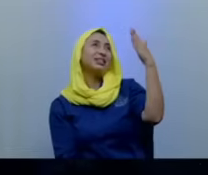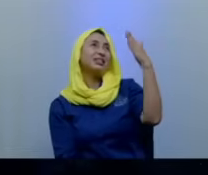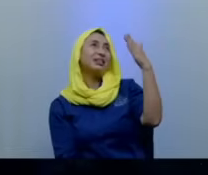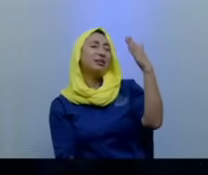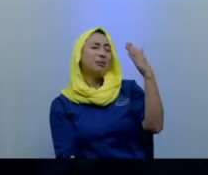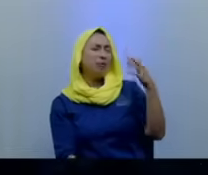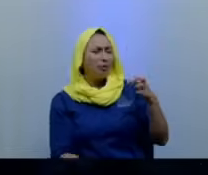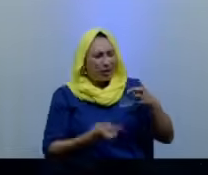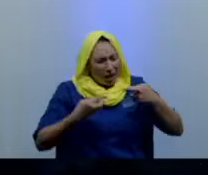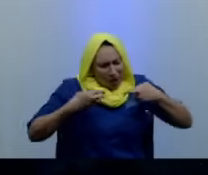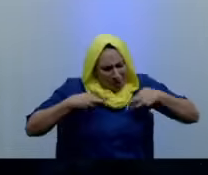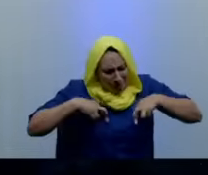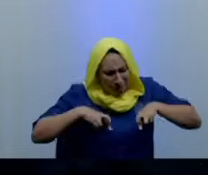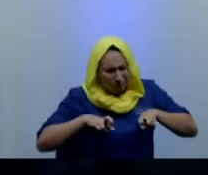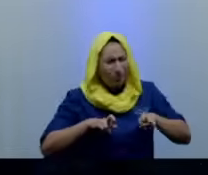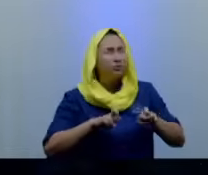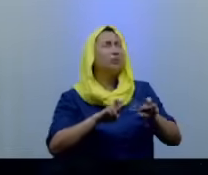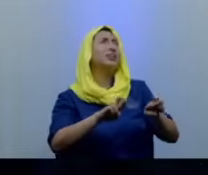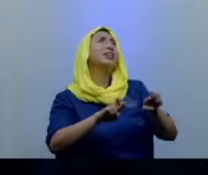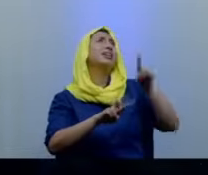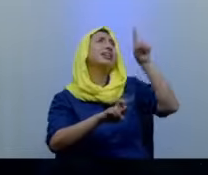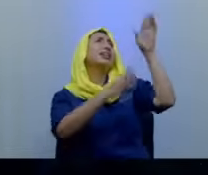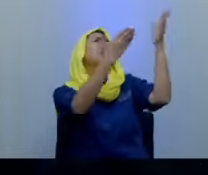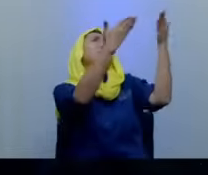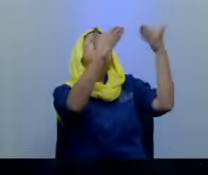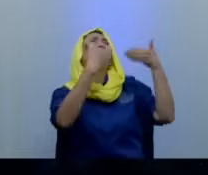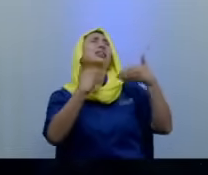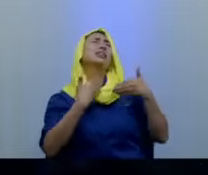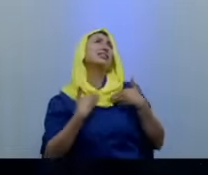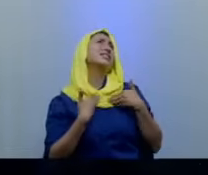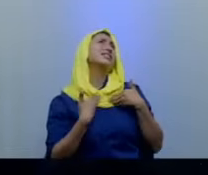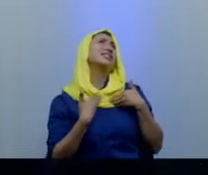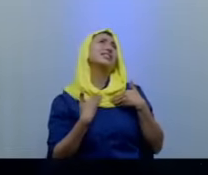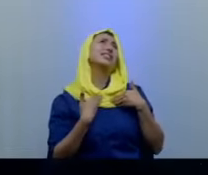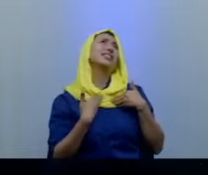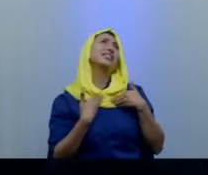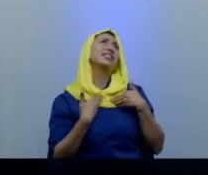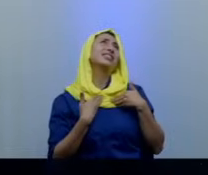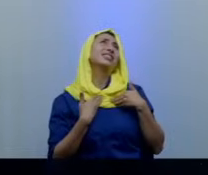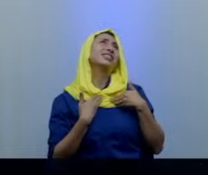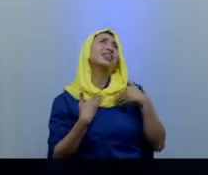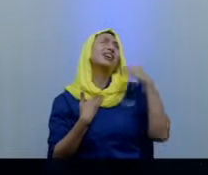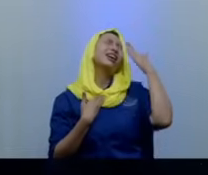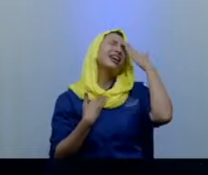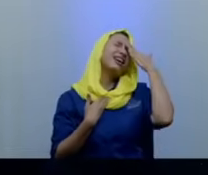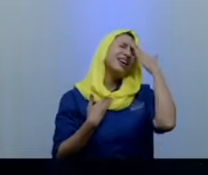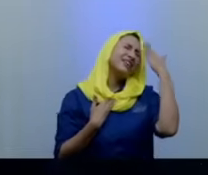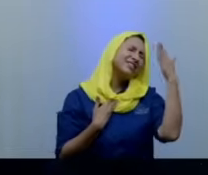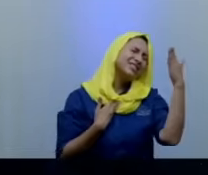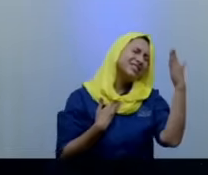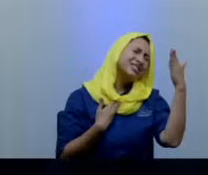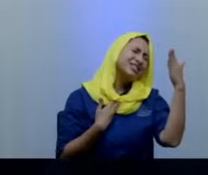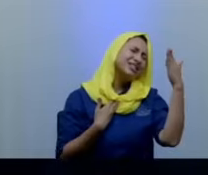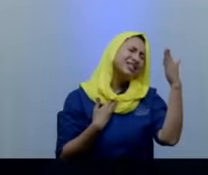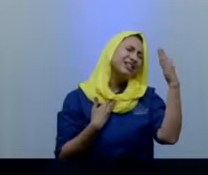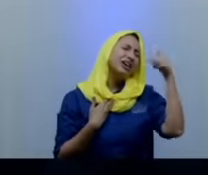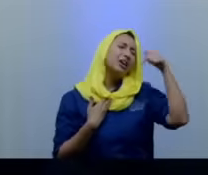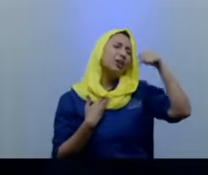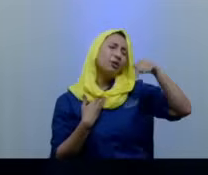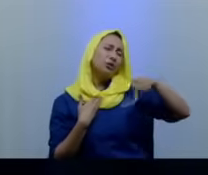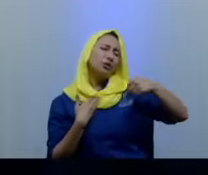oportunidad al recibirlo de llegar a ser hechos hijos de Dios. Y ahora que